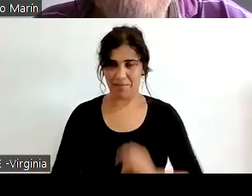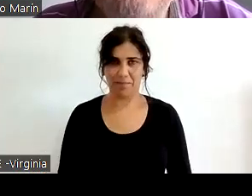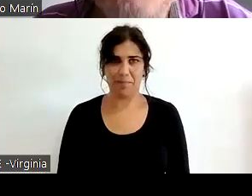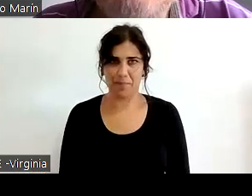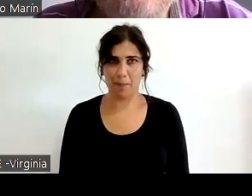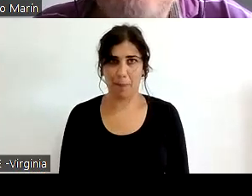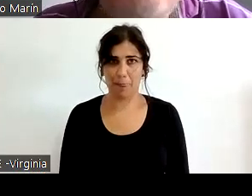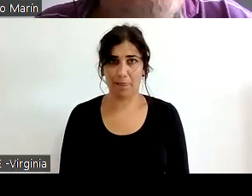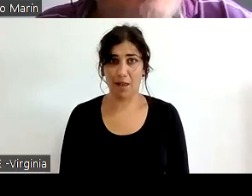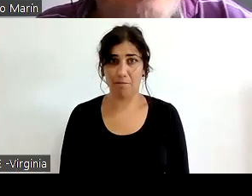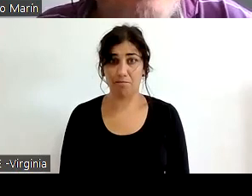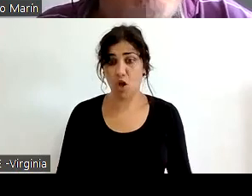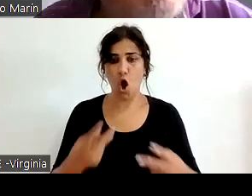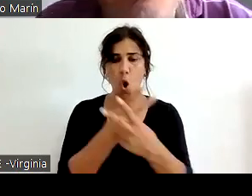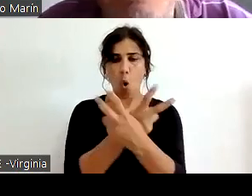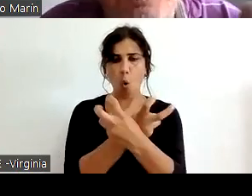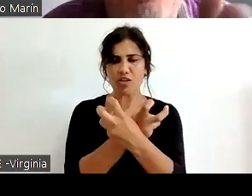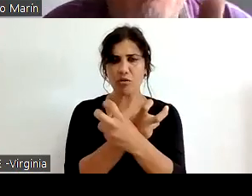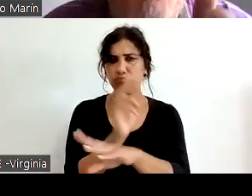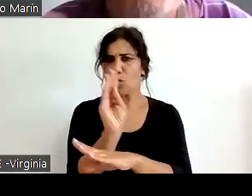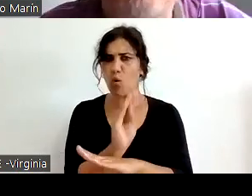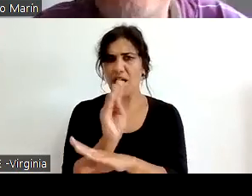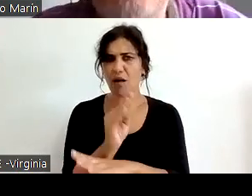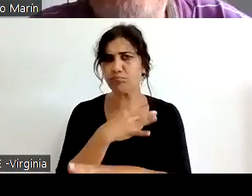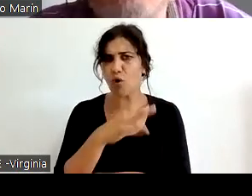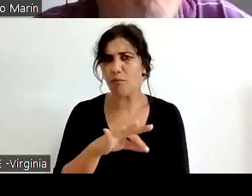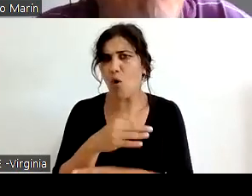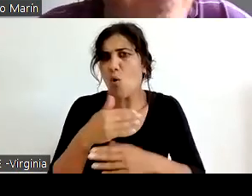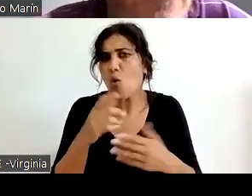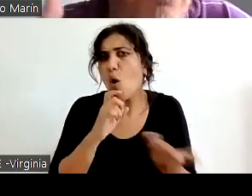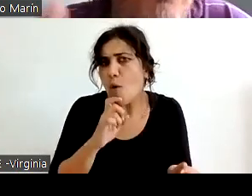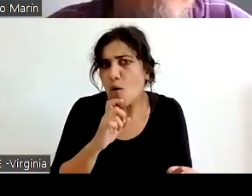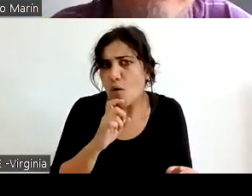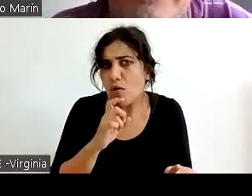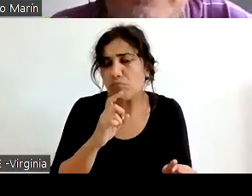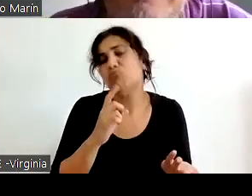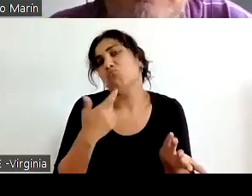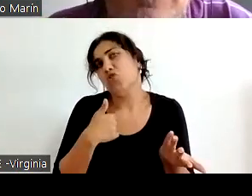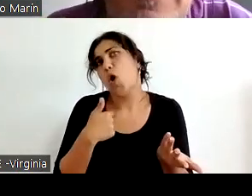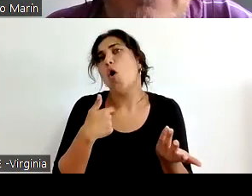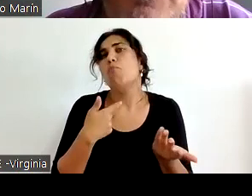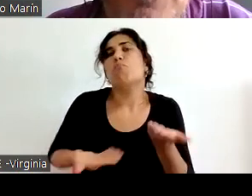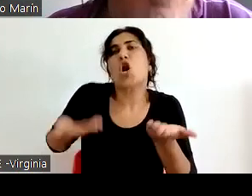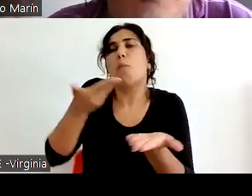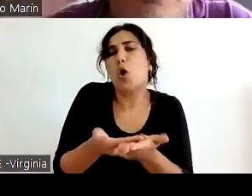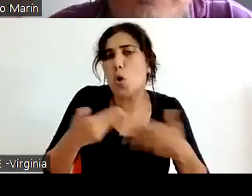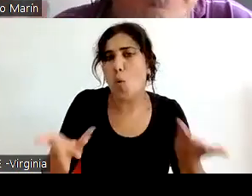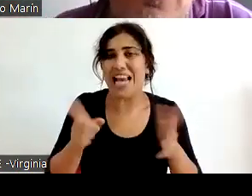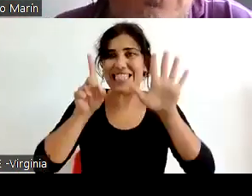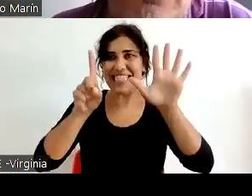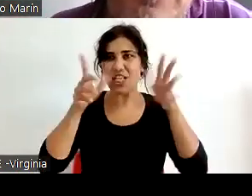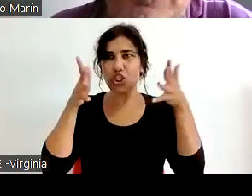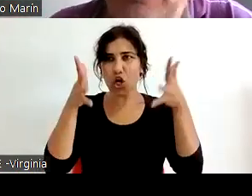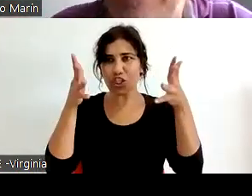¿Cómo podemos cuidar de nuestros huesos? Os propongo 6 consejos básicos, son muy sencillos, algunos son de